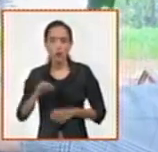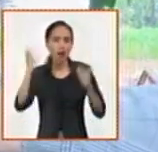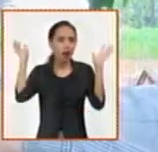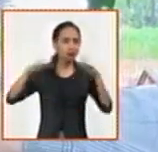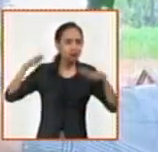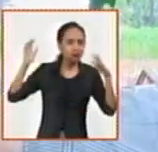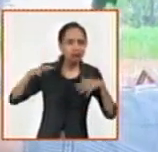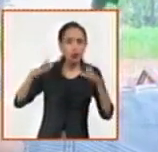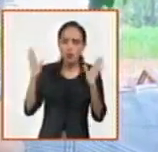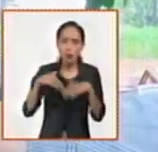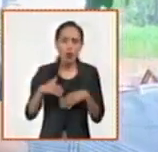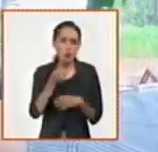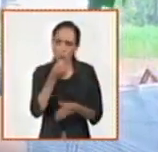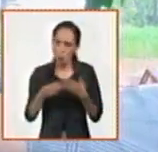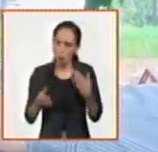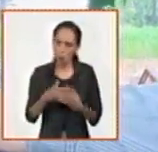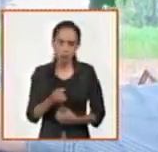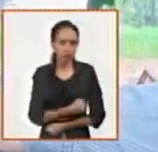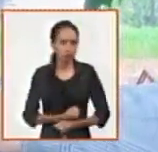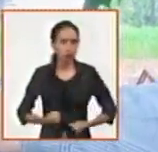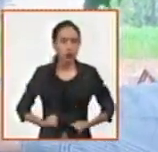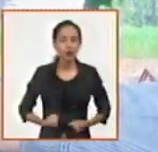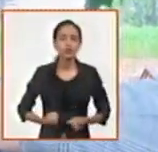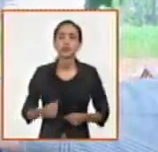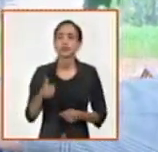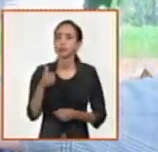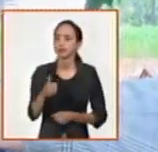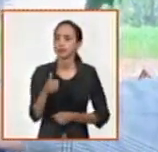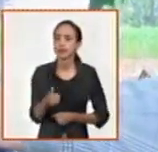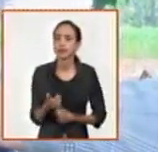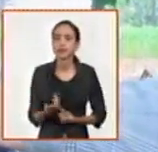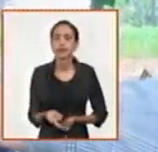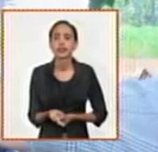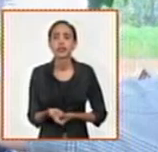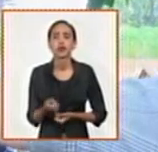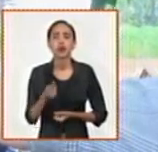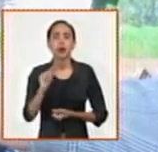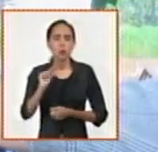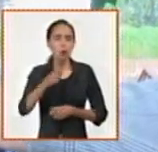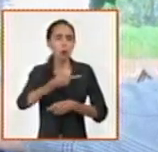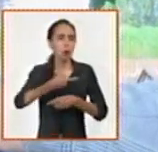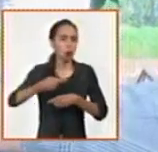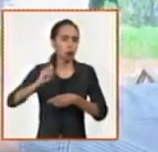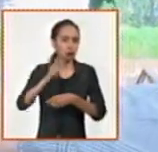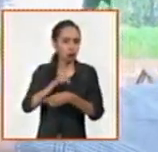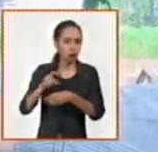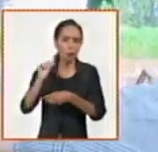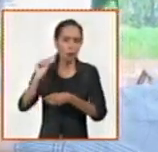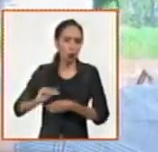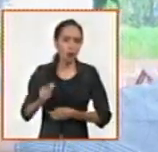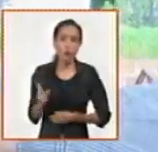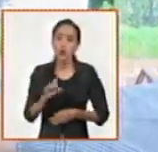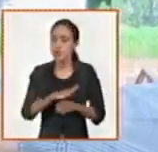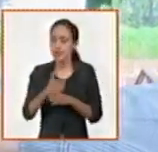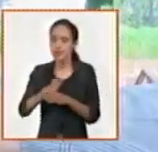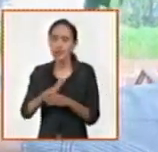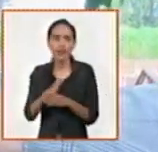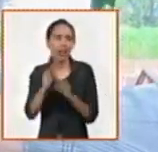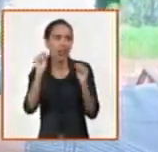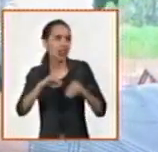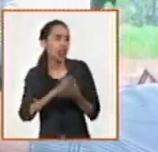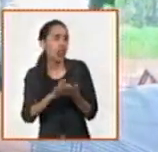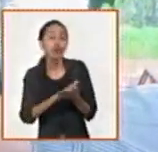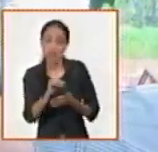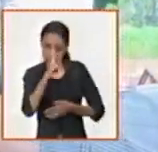lluvia, se comporta bastante bien con bajos niveles fertilizantes y de productos químicos. No quiere decir que no lleve nada,